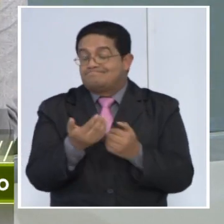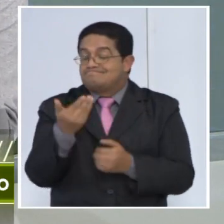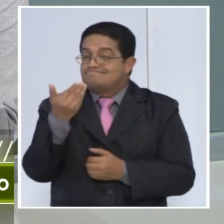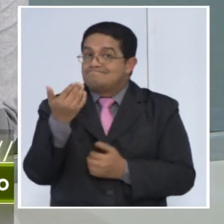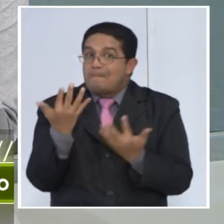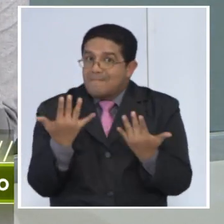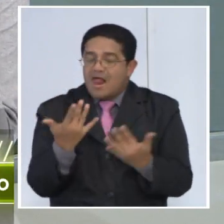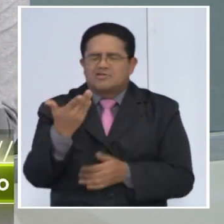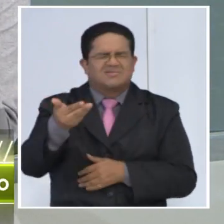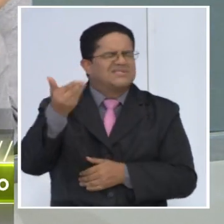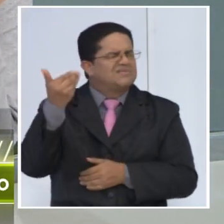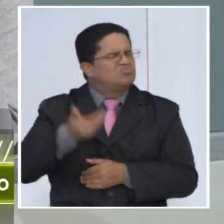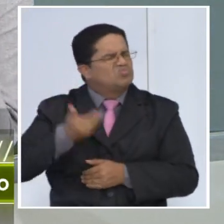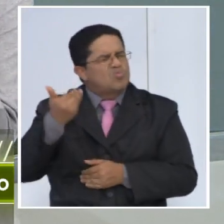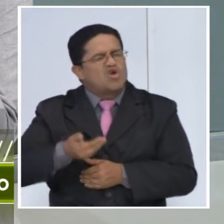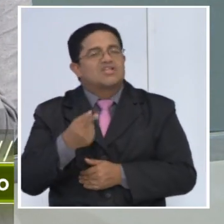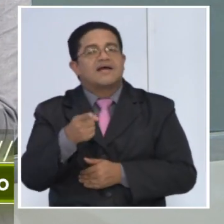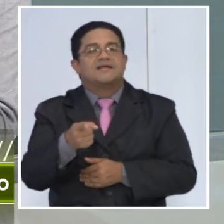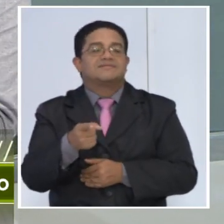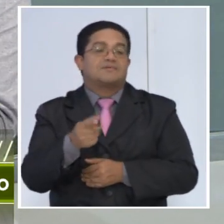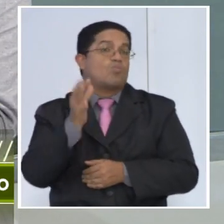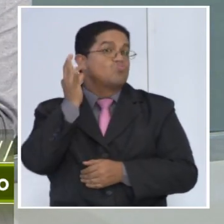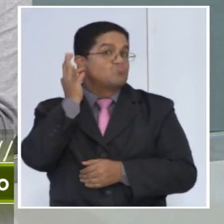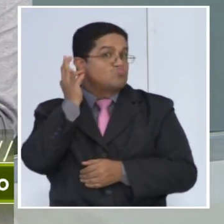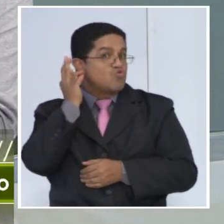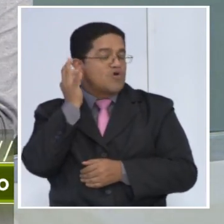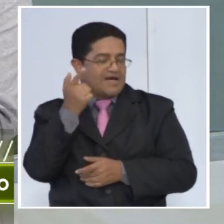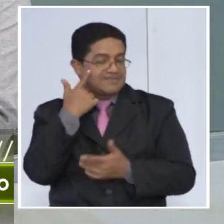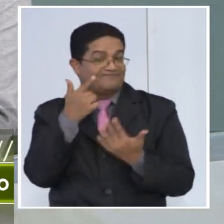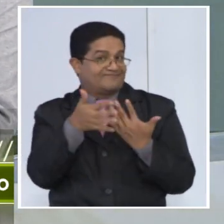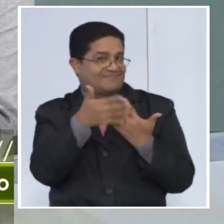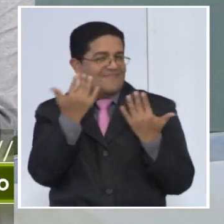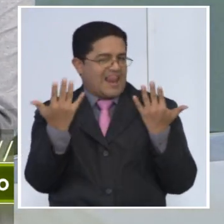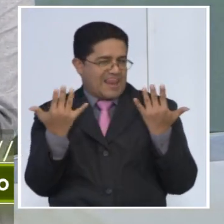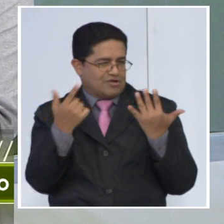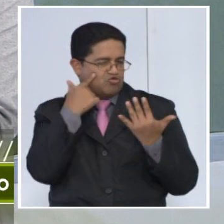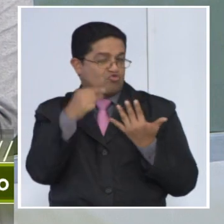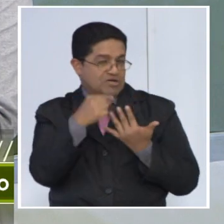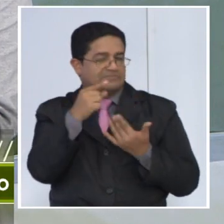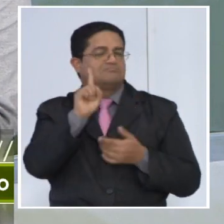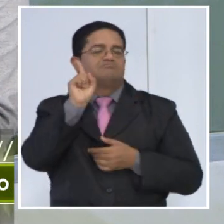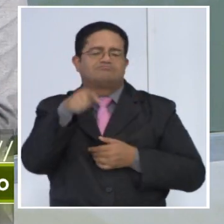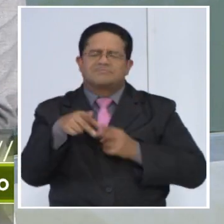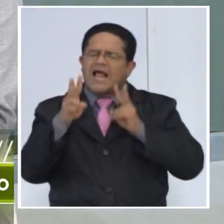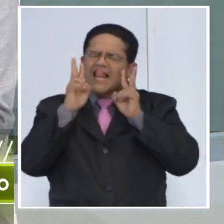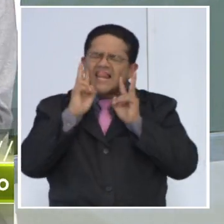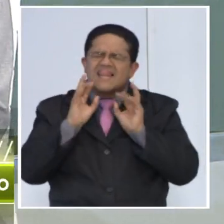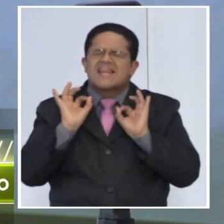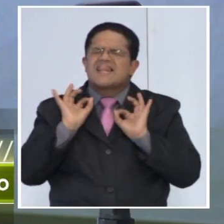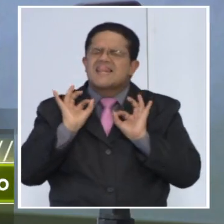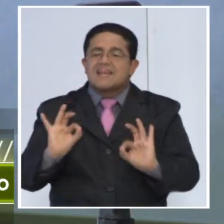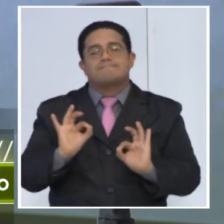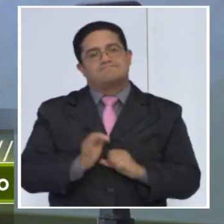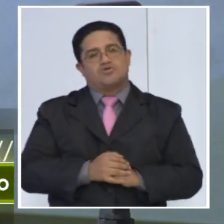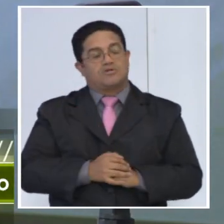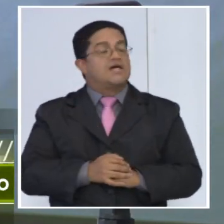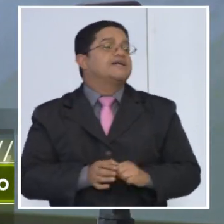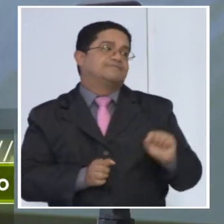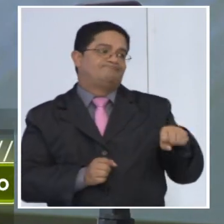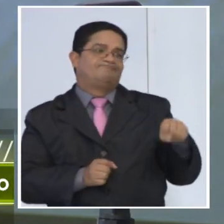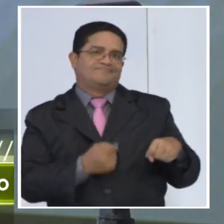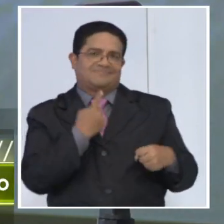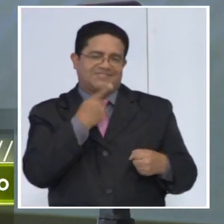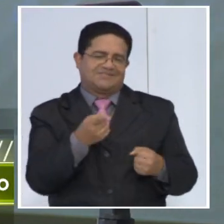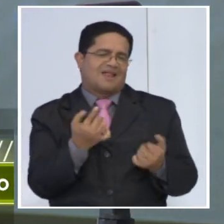siempre fundamental e importante. Si somos mujeres, tenemos las uñas largas, limpiar también bien nuestras uñas. Sí, uno dice lavado